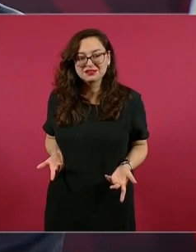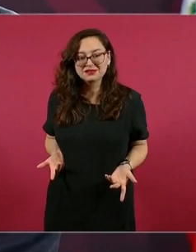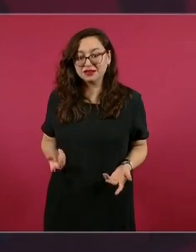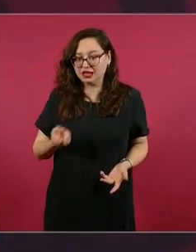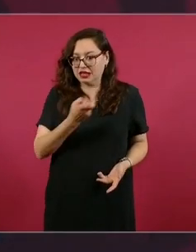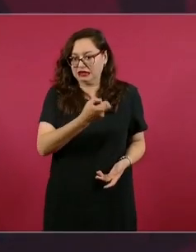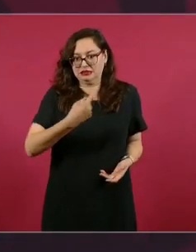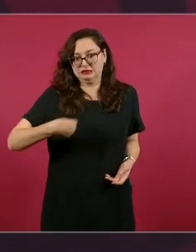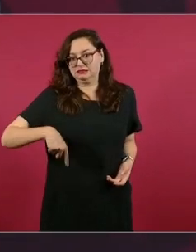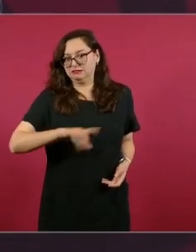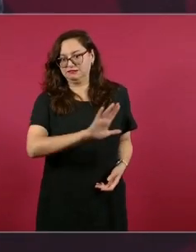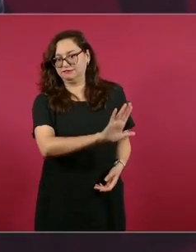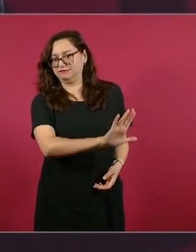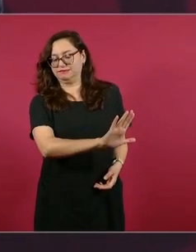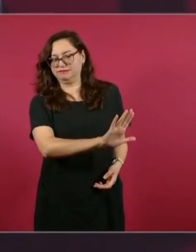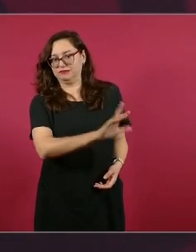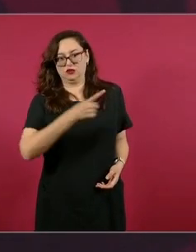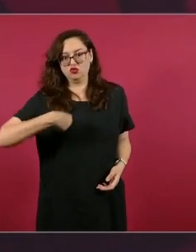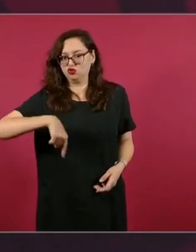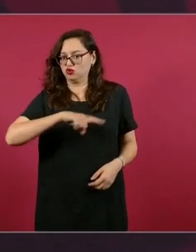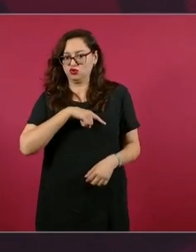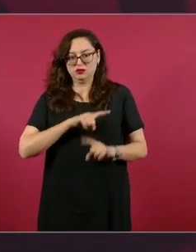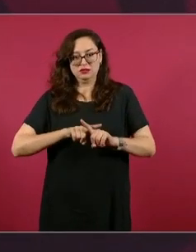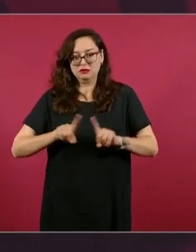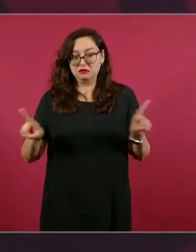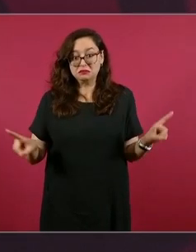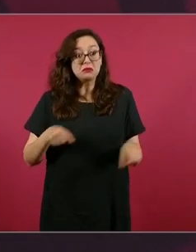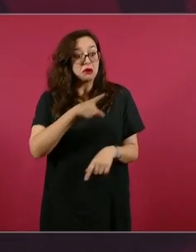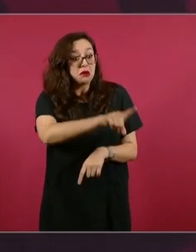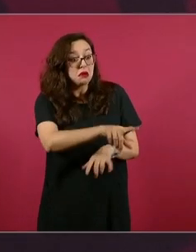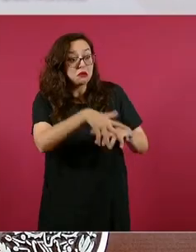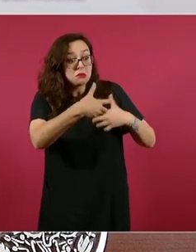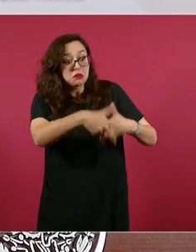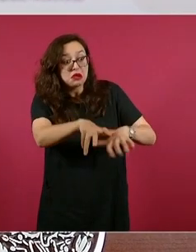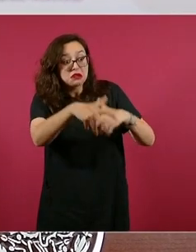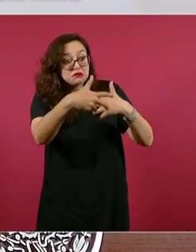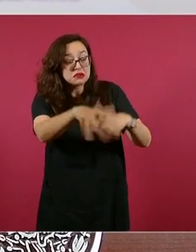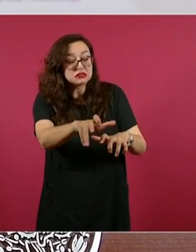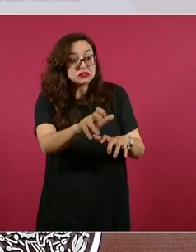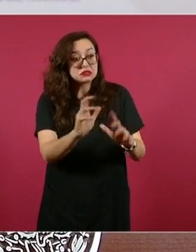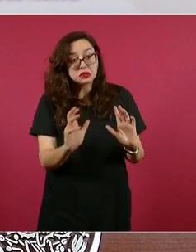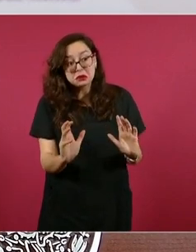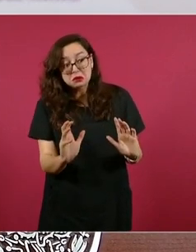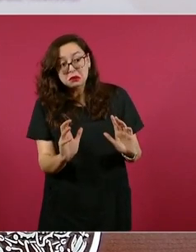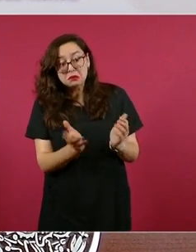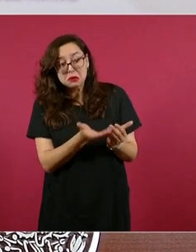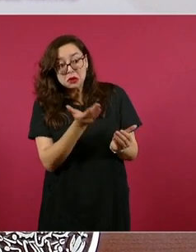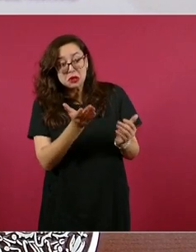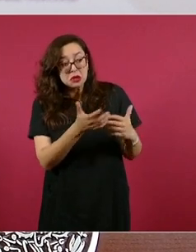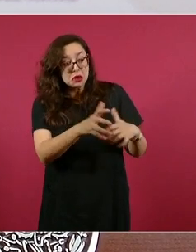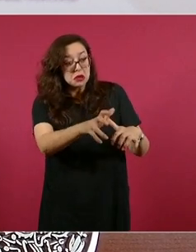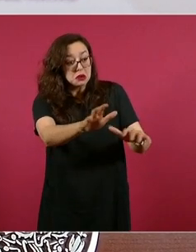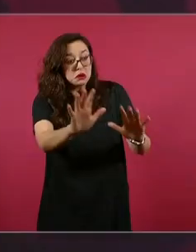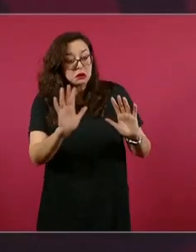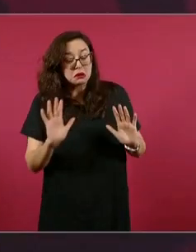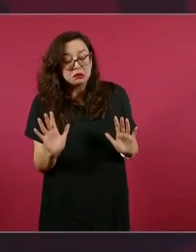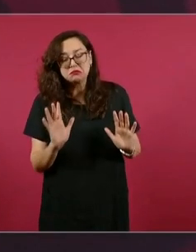no, garantizar las libertades plenas, amplias, y